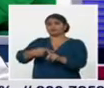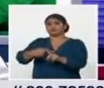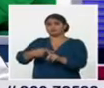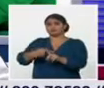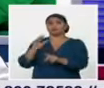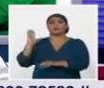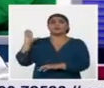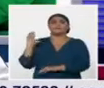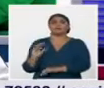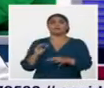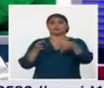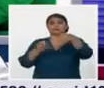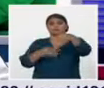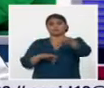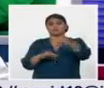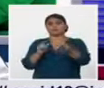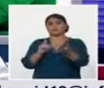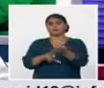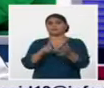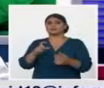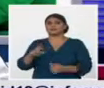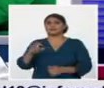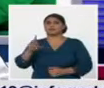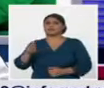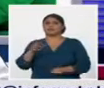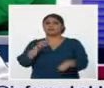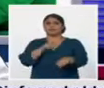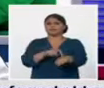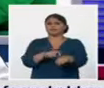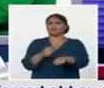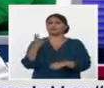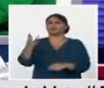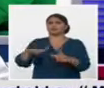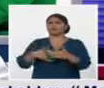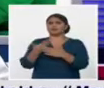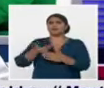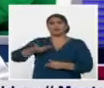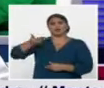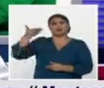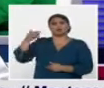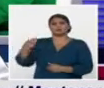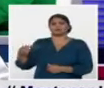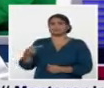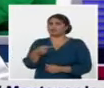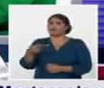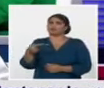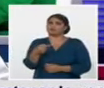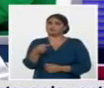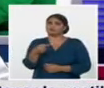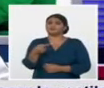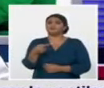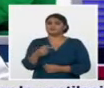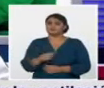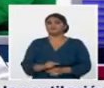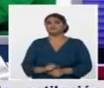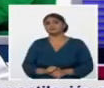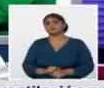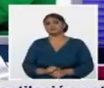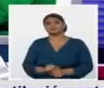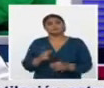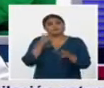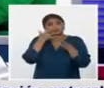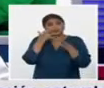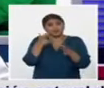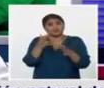un PCR hecho en las últimas 72 horas negativo, y que es la importancia